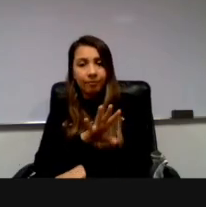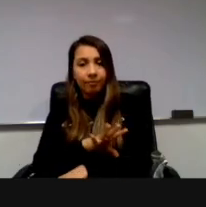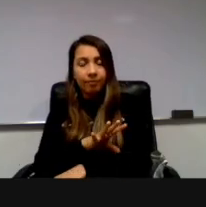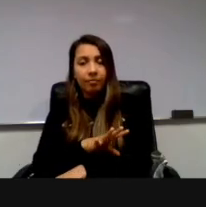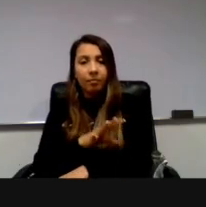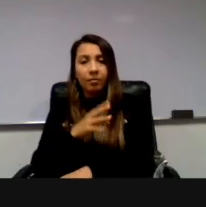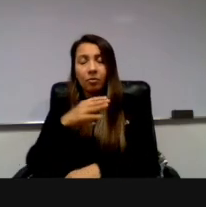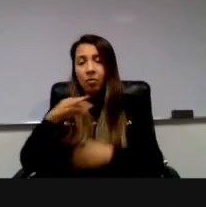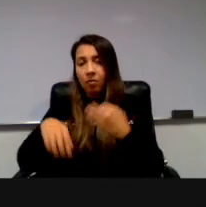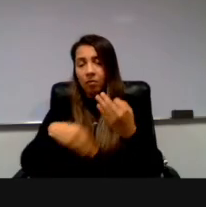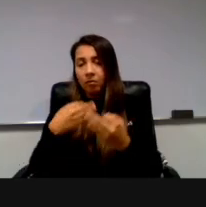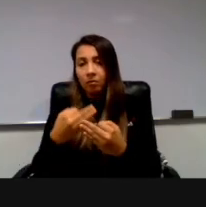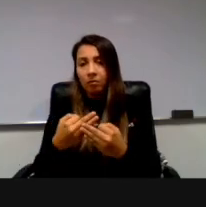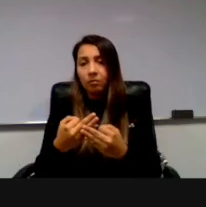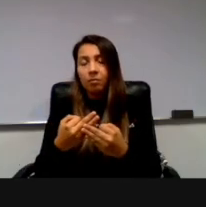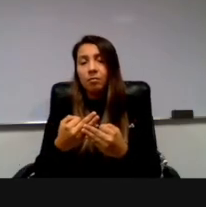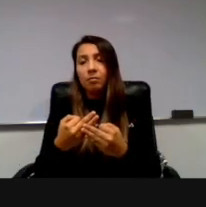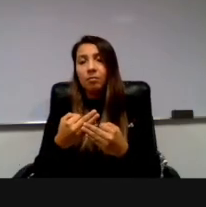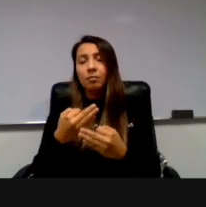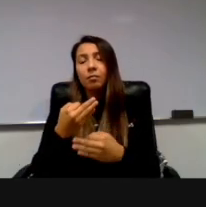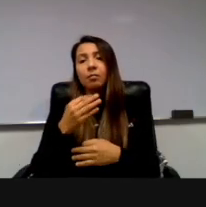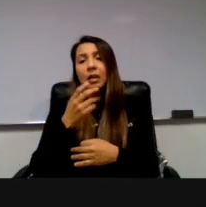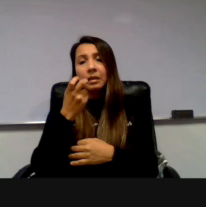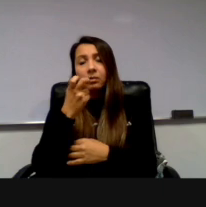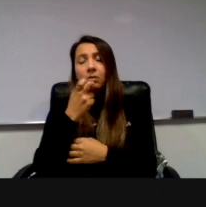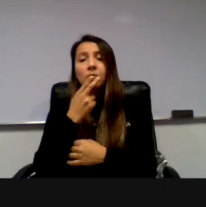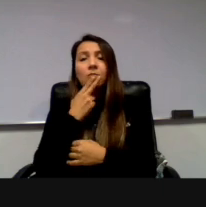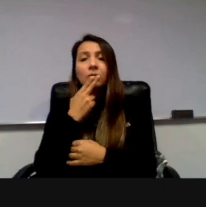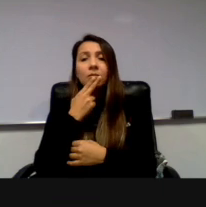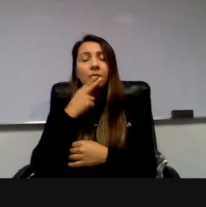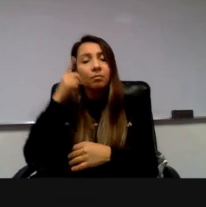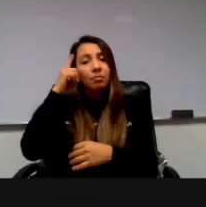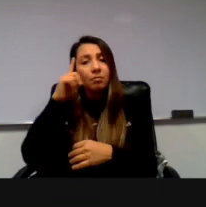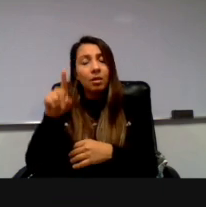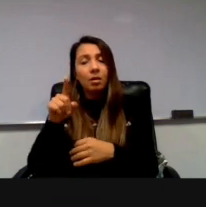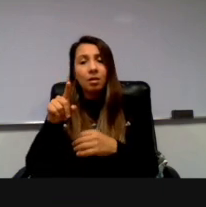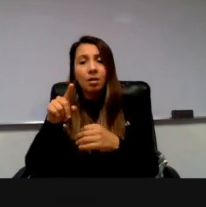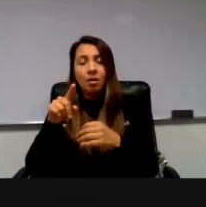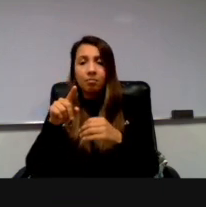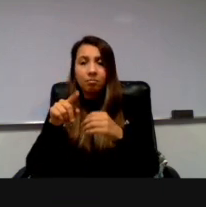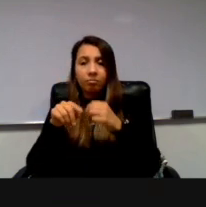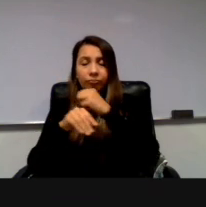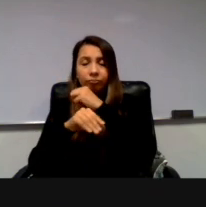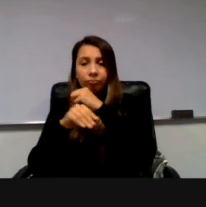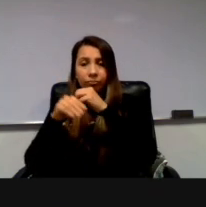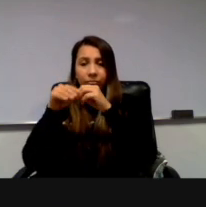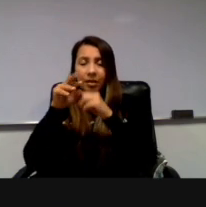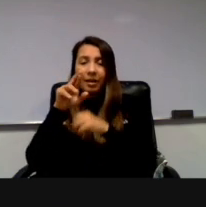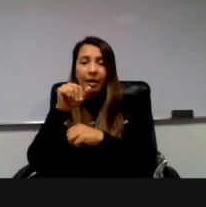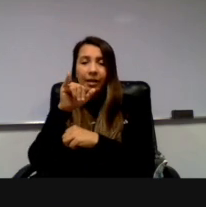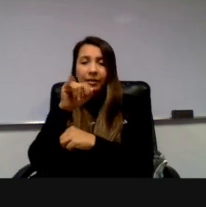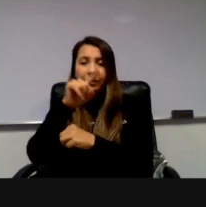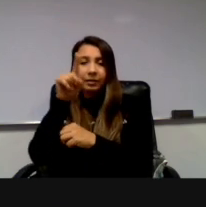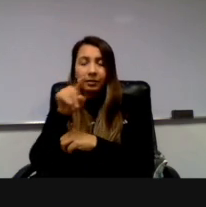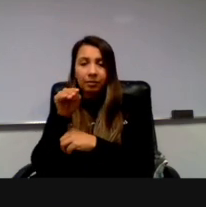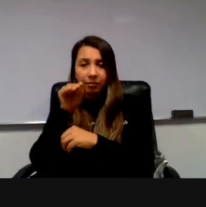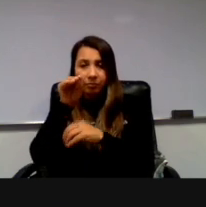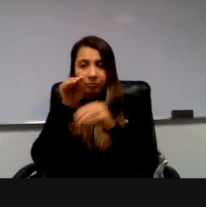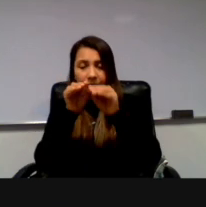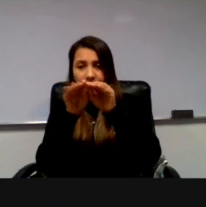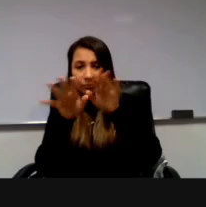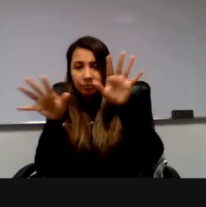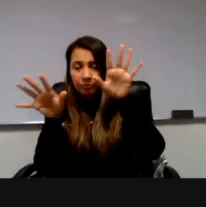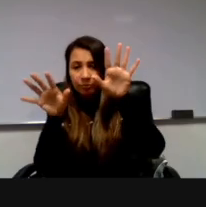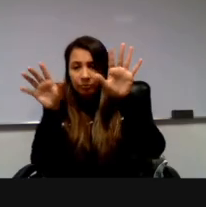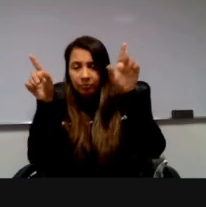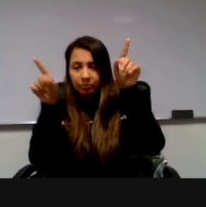seres vivos, y utilizó este método para ponerle raíz al árbol universal. Y descubrió que pues